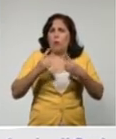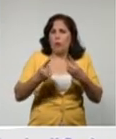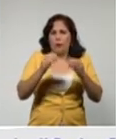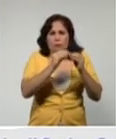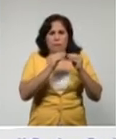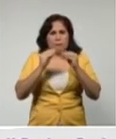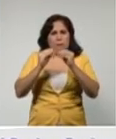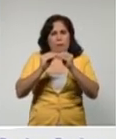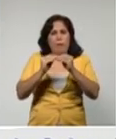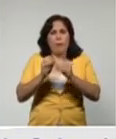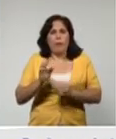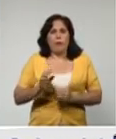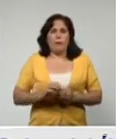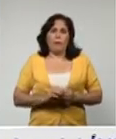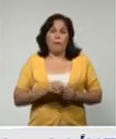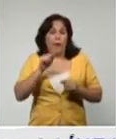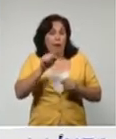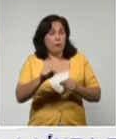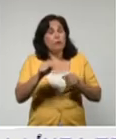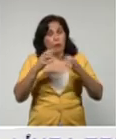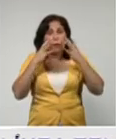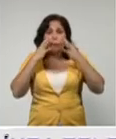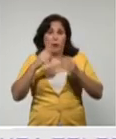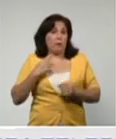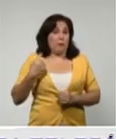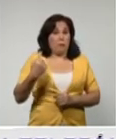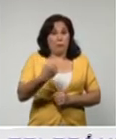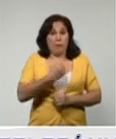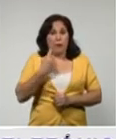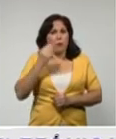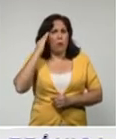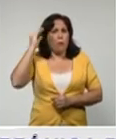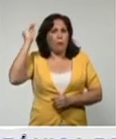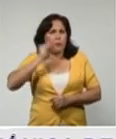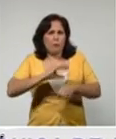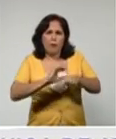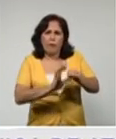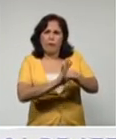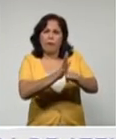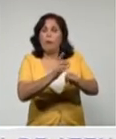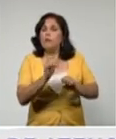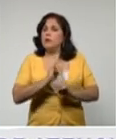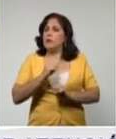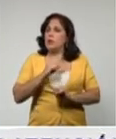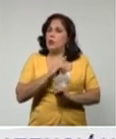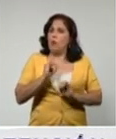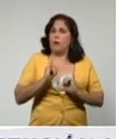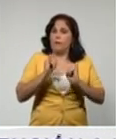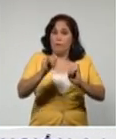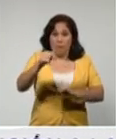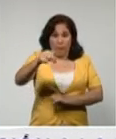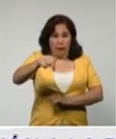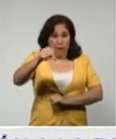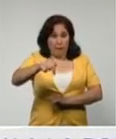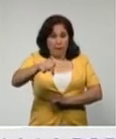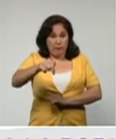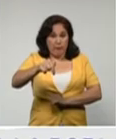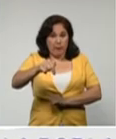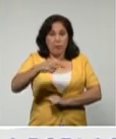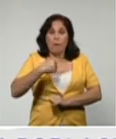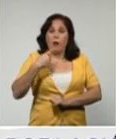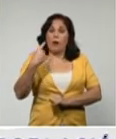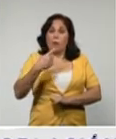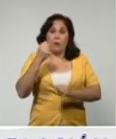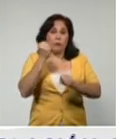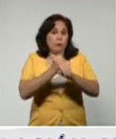la fuente de infección, lo cual es de mucho valor, como también informamos aquí, para nuestro trabajo y